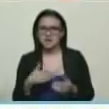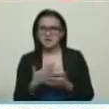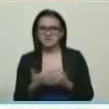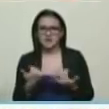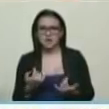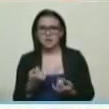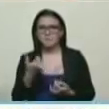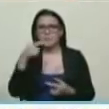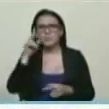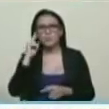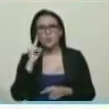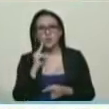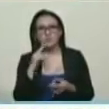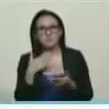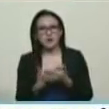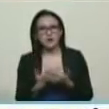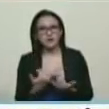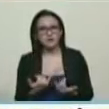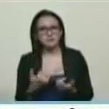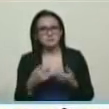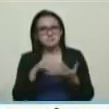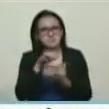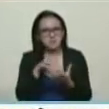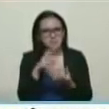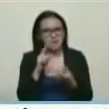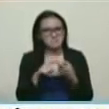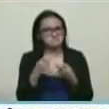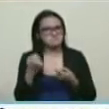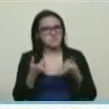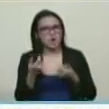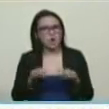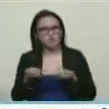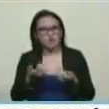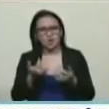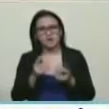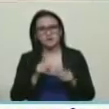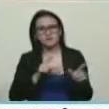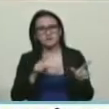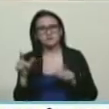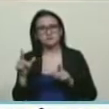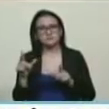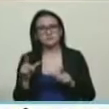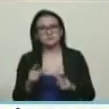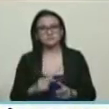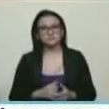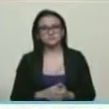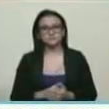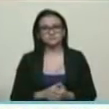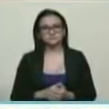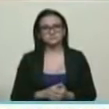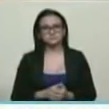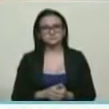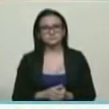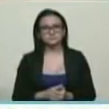en el estado de Bolívar hasta esta hora hemos conocido, pero todo controlado de manera, como dije